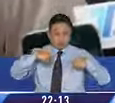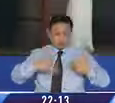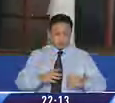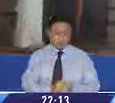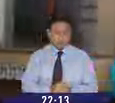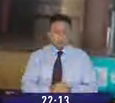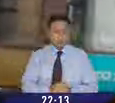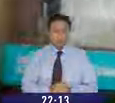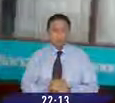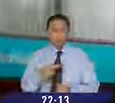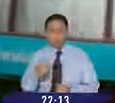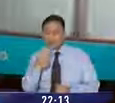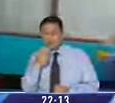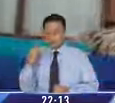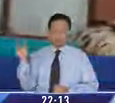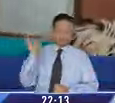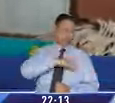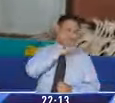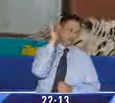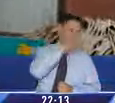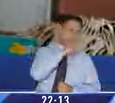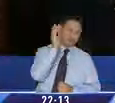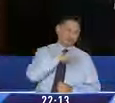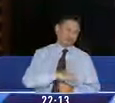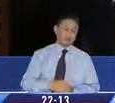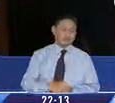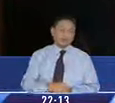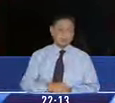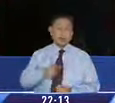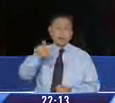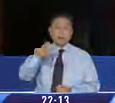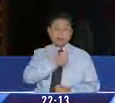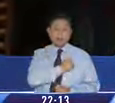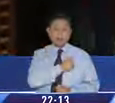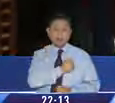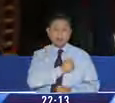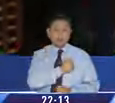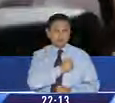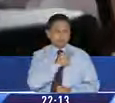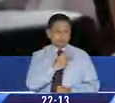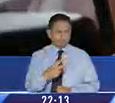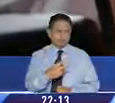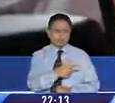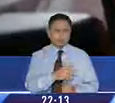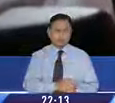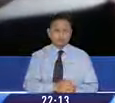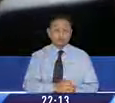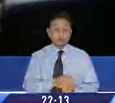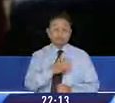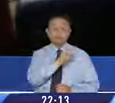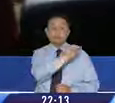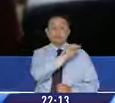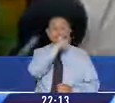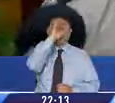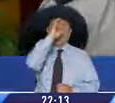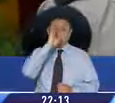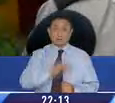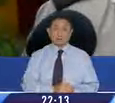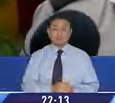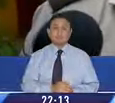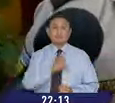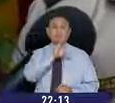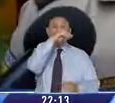lugar. El mal olor que emanaba del interior de la habitación puso en alerta a los dueños del inmueble, quienes dieron aviso a la policía. En el